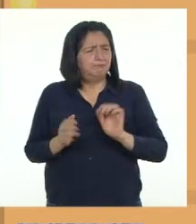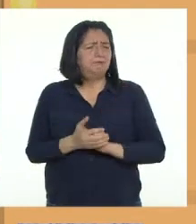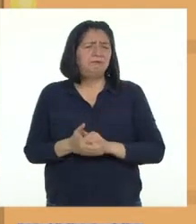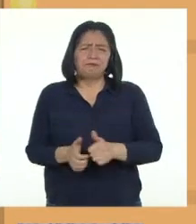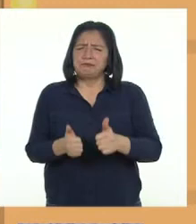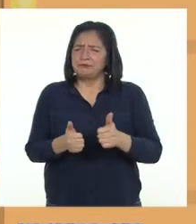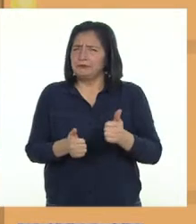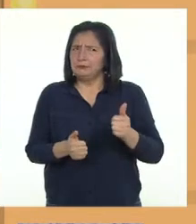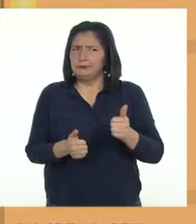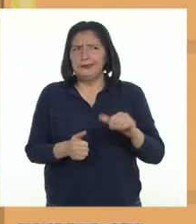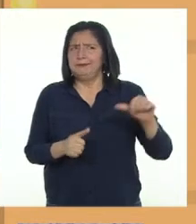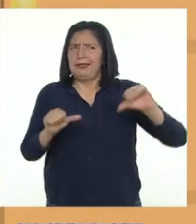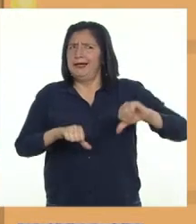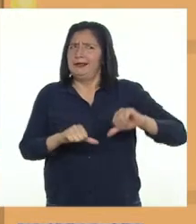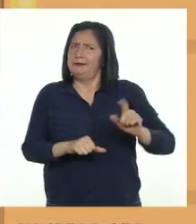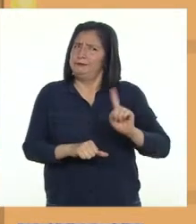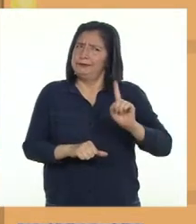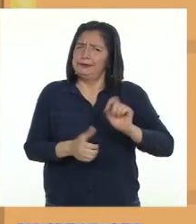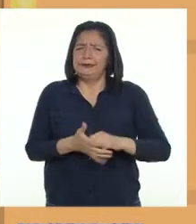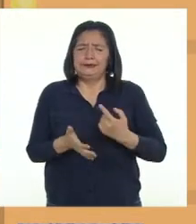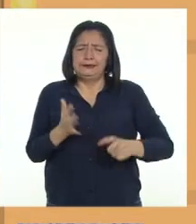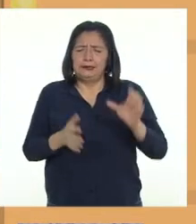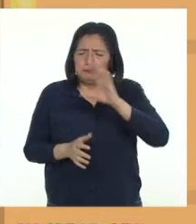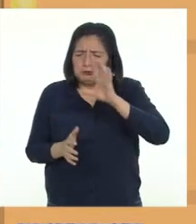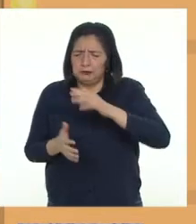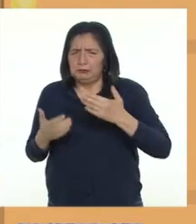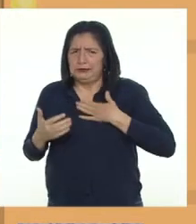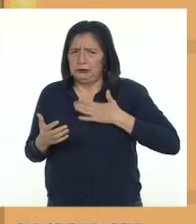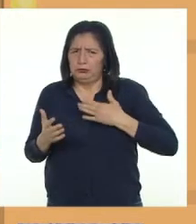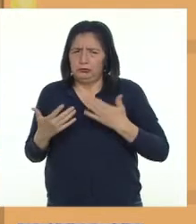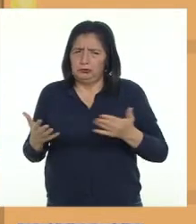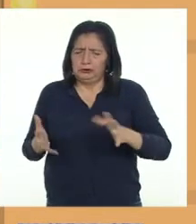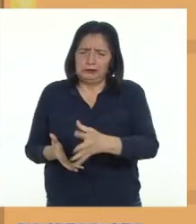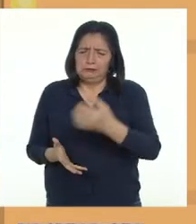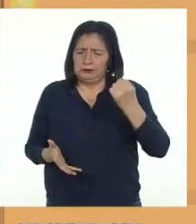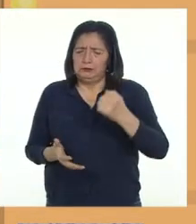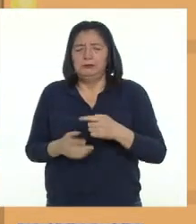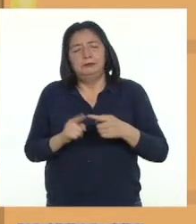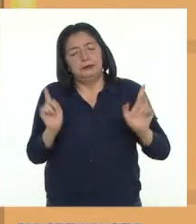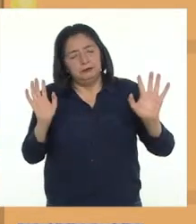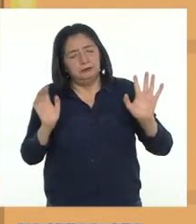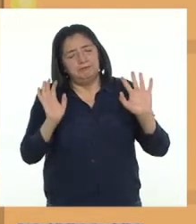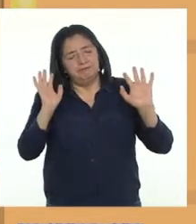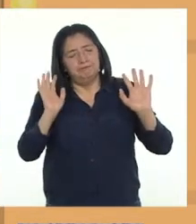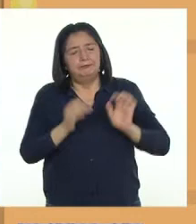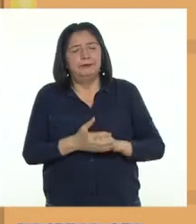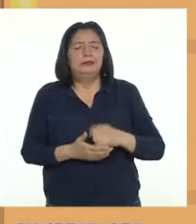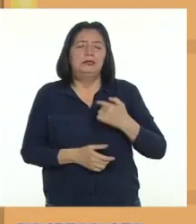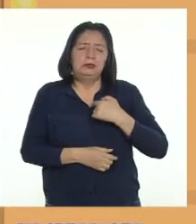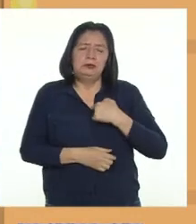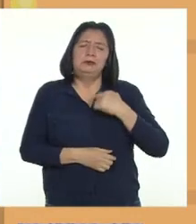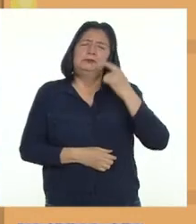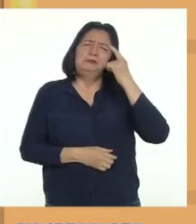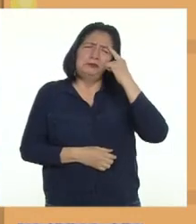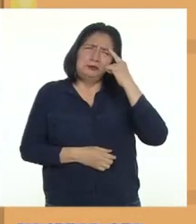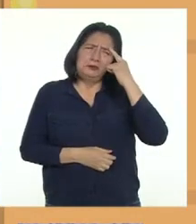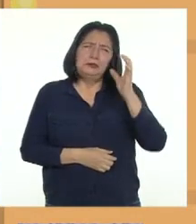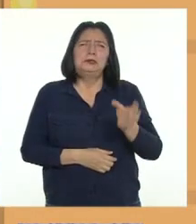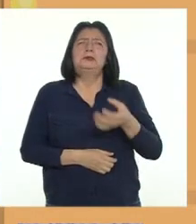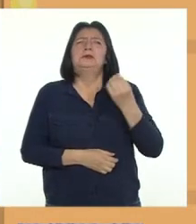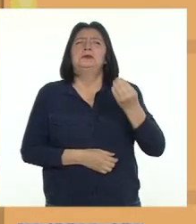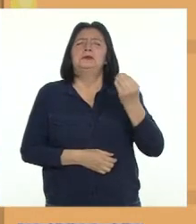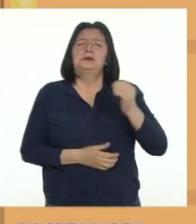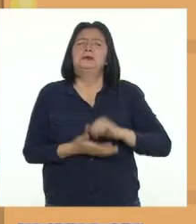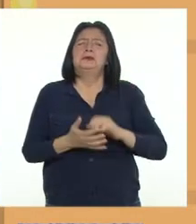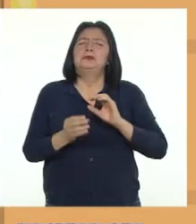estuvo bastante mal que rebusquen entre mis cosas. Pero bueno, ya pensaré en cómo